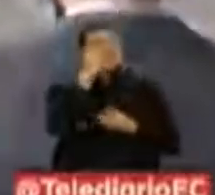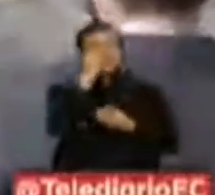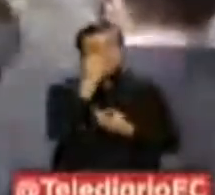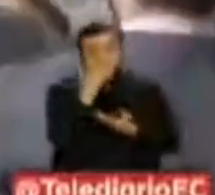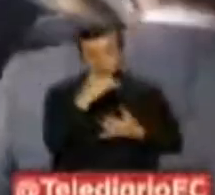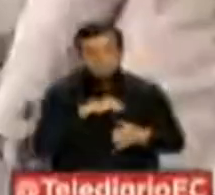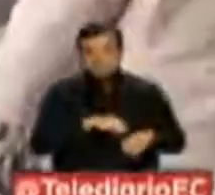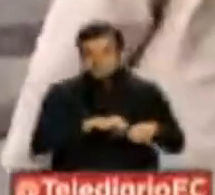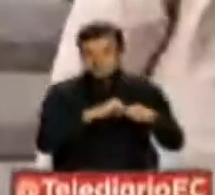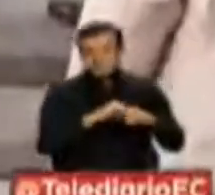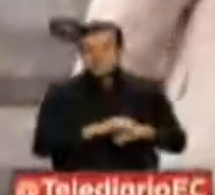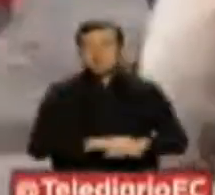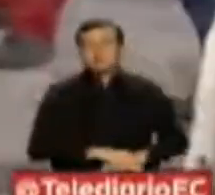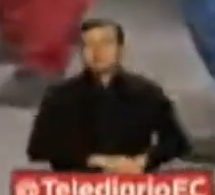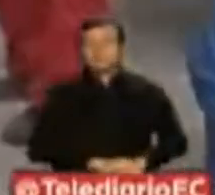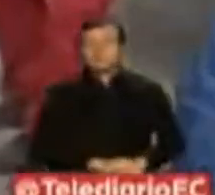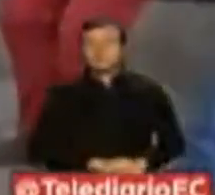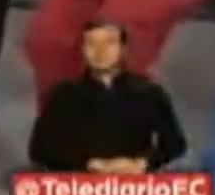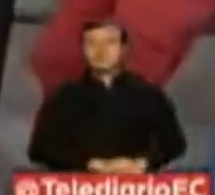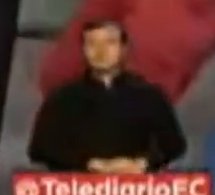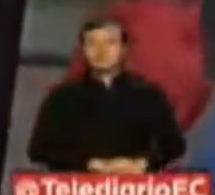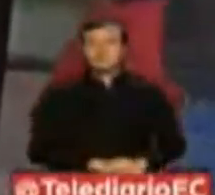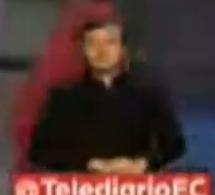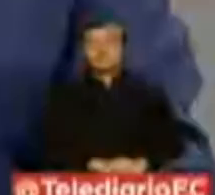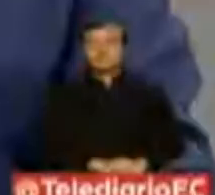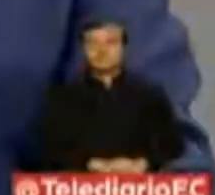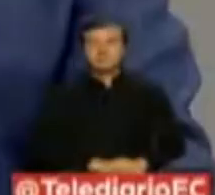versión. Olga Velasco, Telediario.